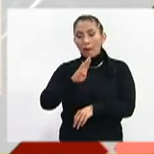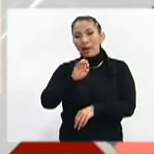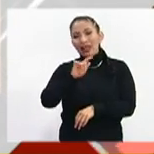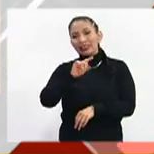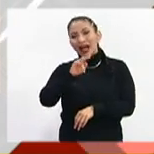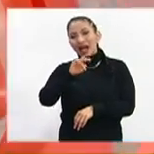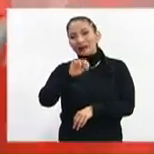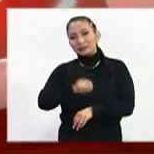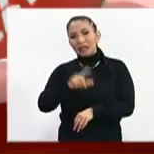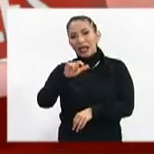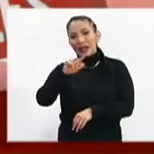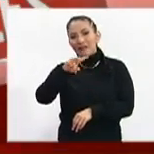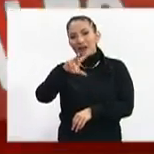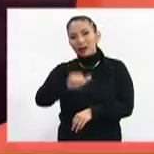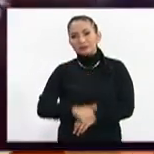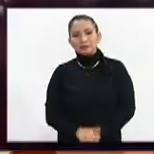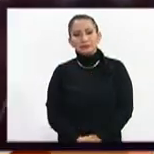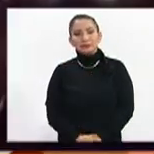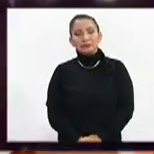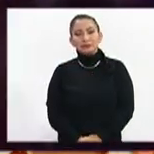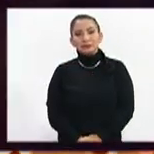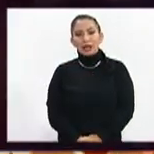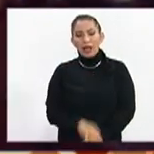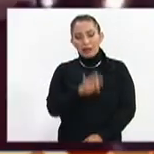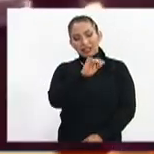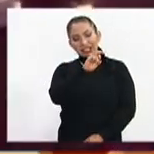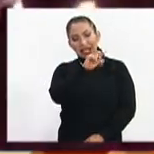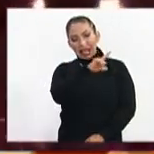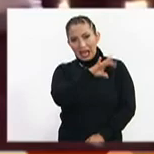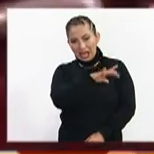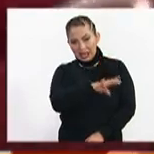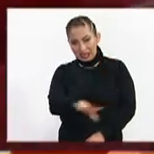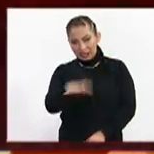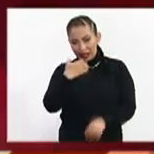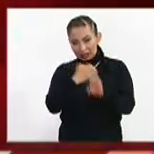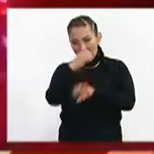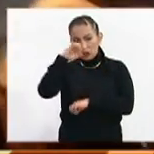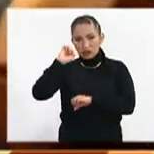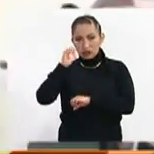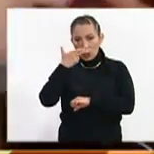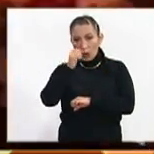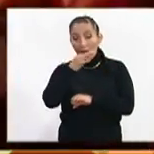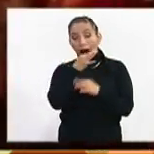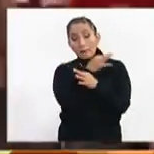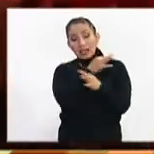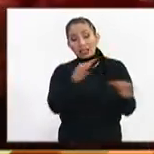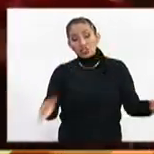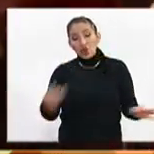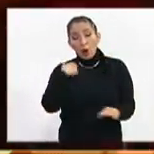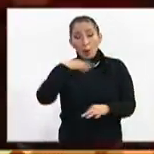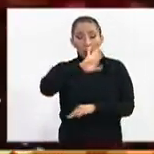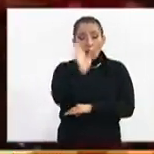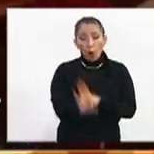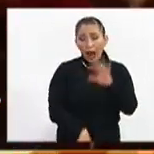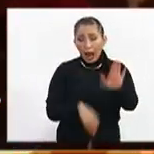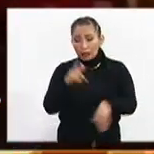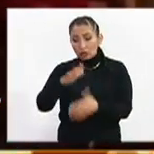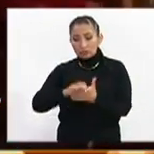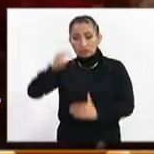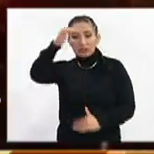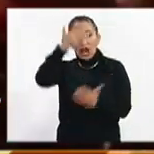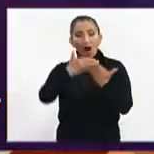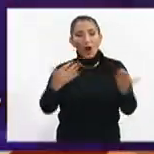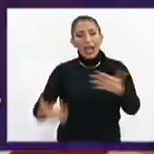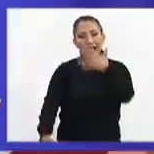Beltrán Leiva. La Fiscalía General del Estado de Chihuahua informó que el número de muertos incrementó